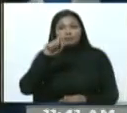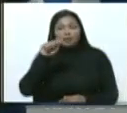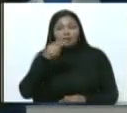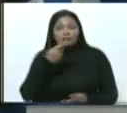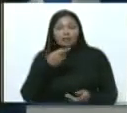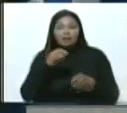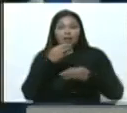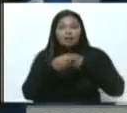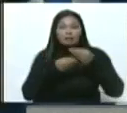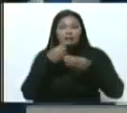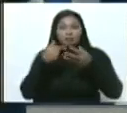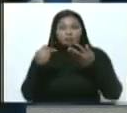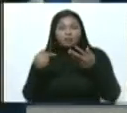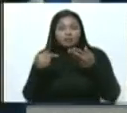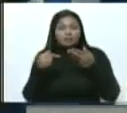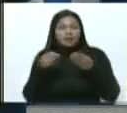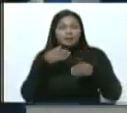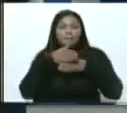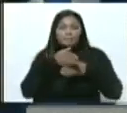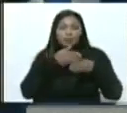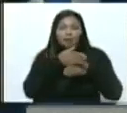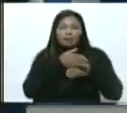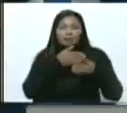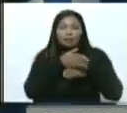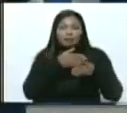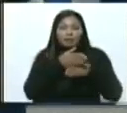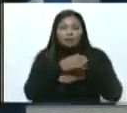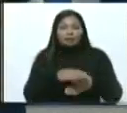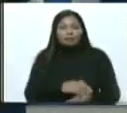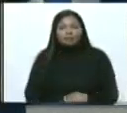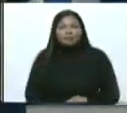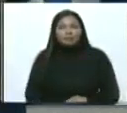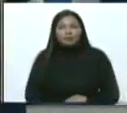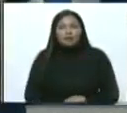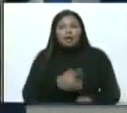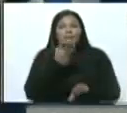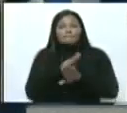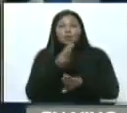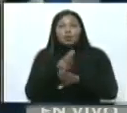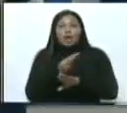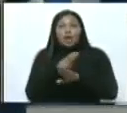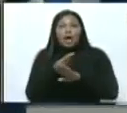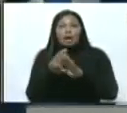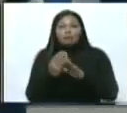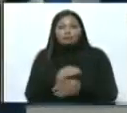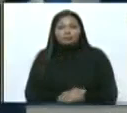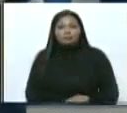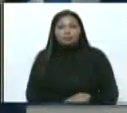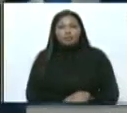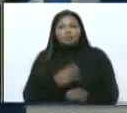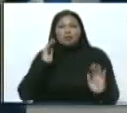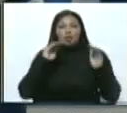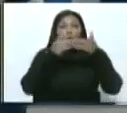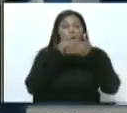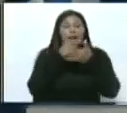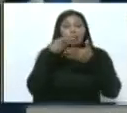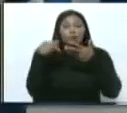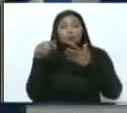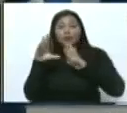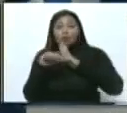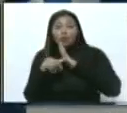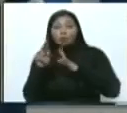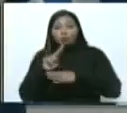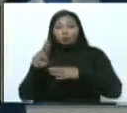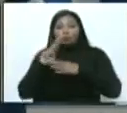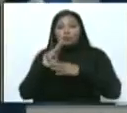a la fabricación de productos de madera, Chaguaramos, Estado Monagas. Esto era una fachada para encubrir el delito. Utilizaban